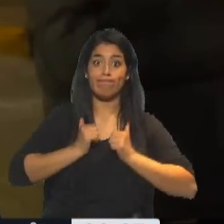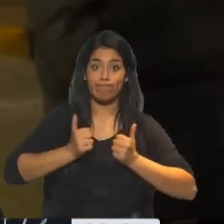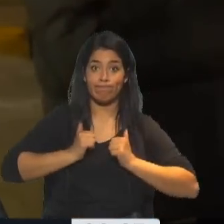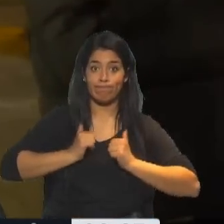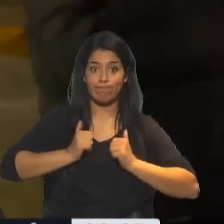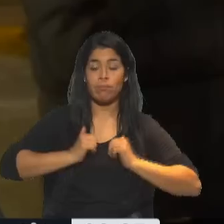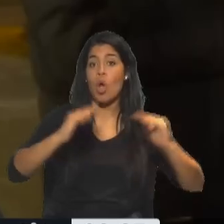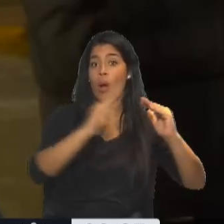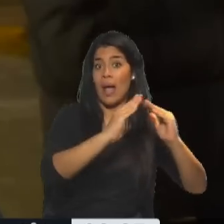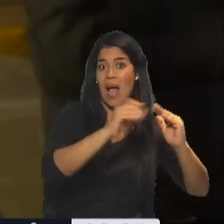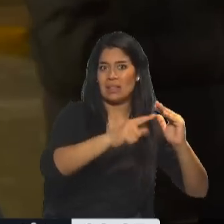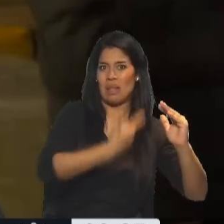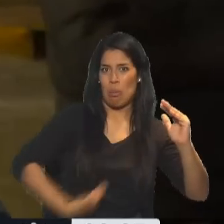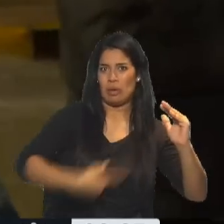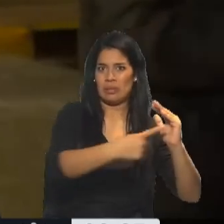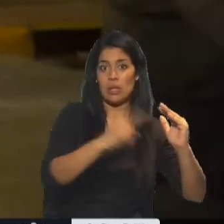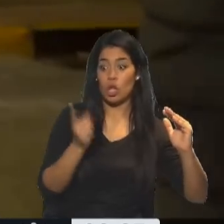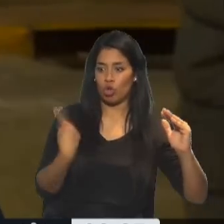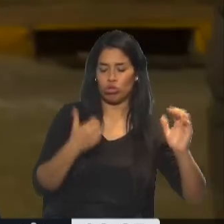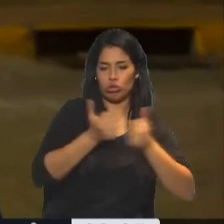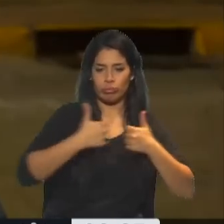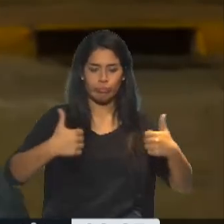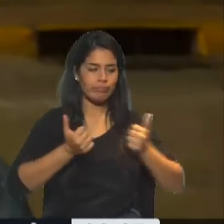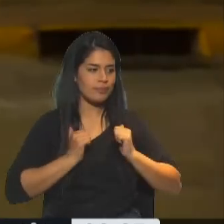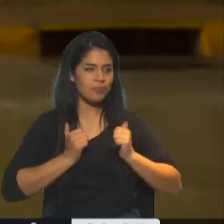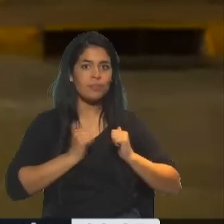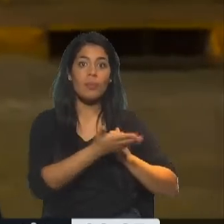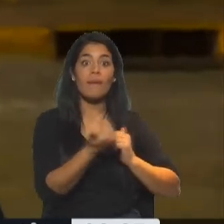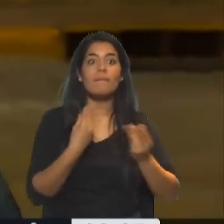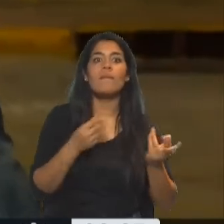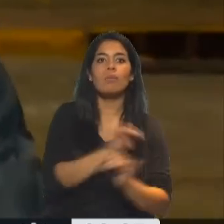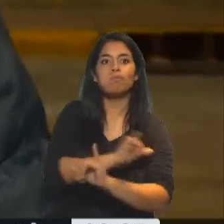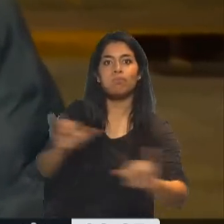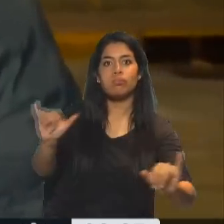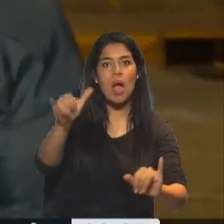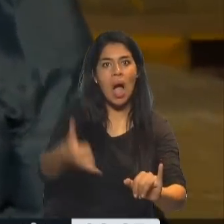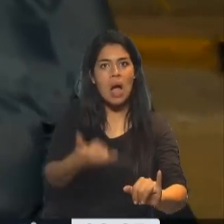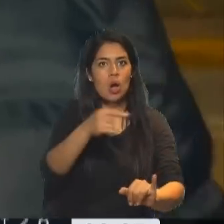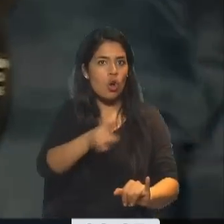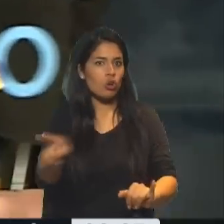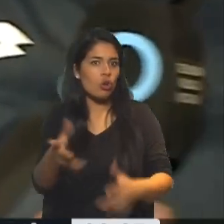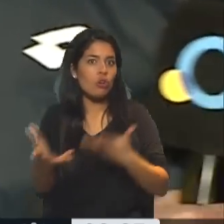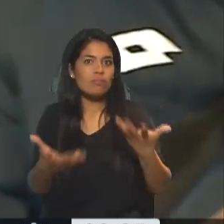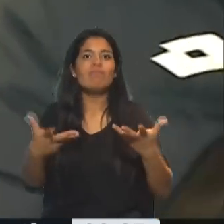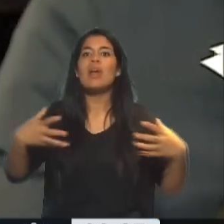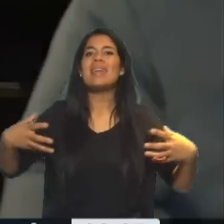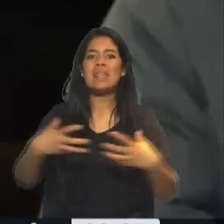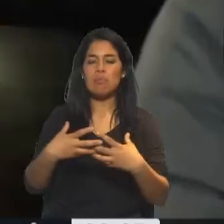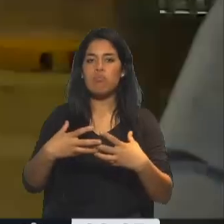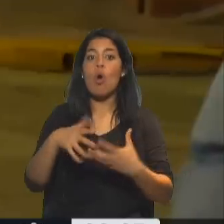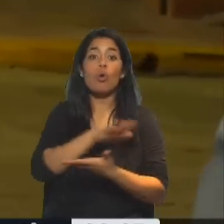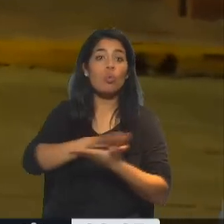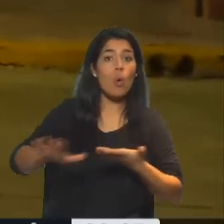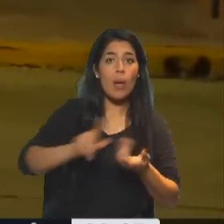las horas y se hace más inminente el anuncio de la conformación del nuevo gabinete que por